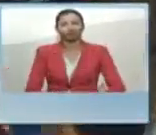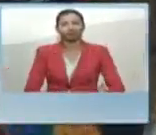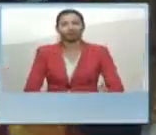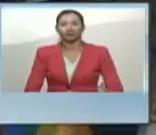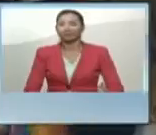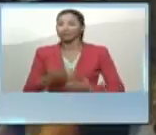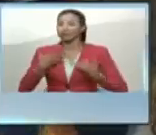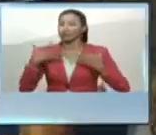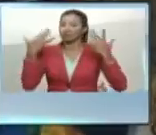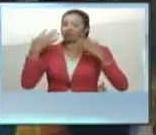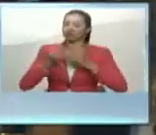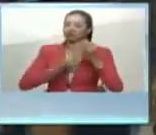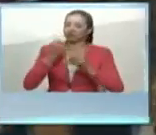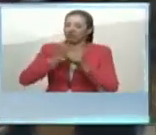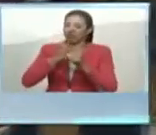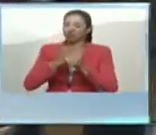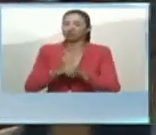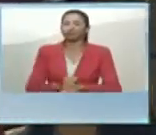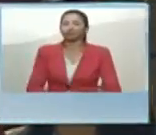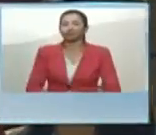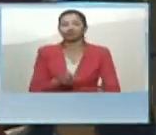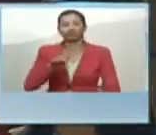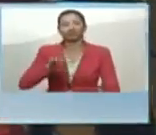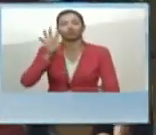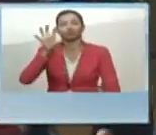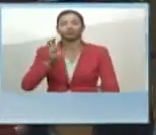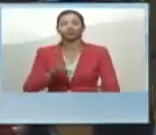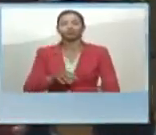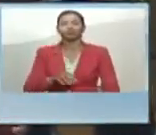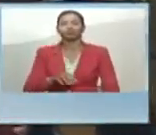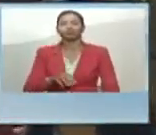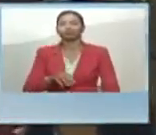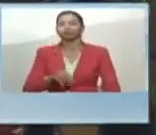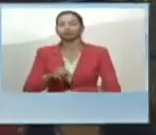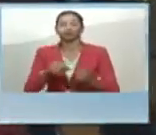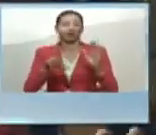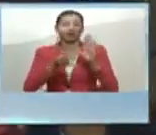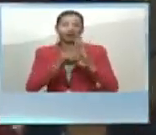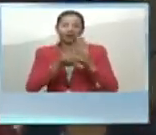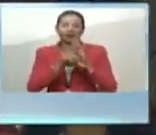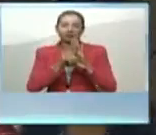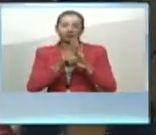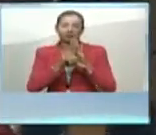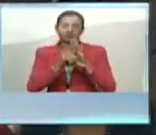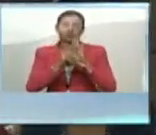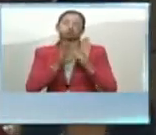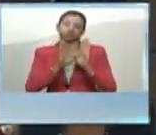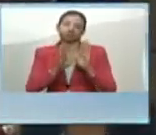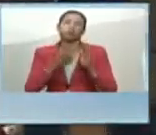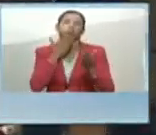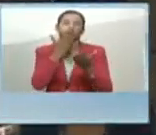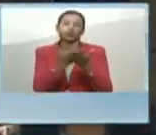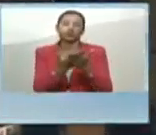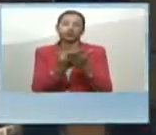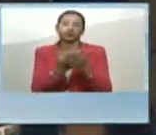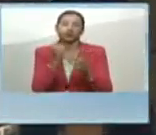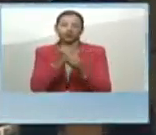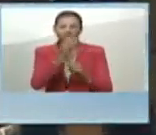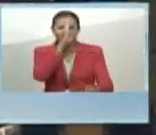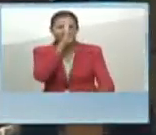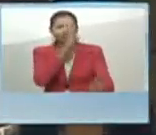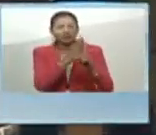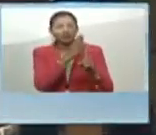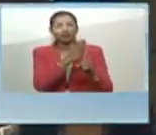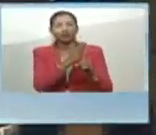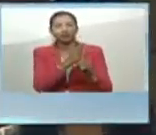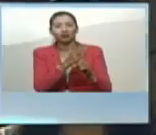en nuestro país, pues. Bueno, esas dos leyes en el marco de lo legislativo, la ley para la gestión directa y democrática del